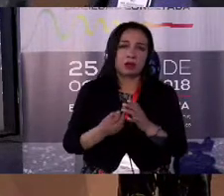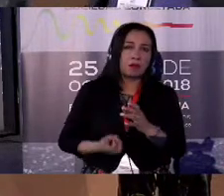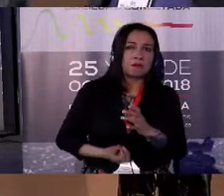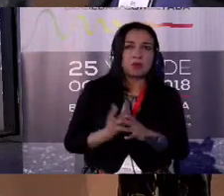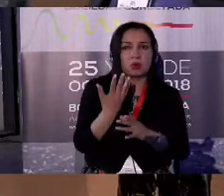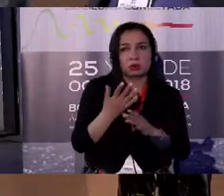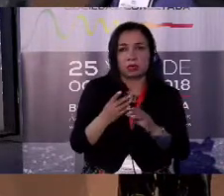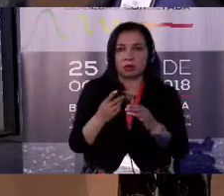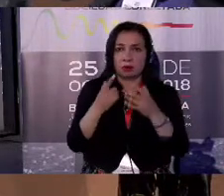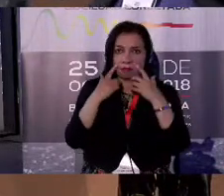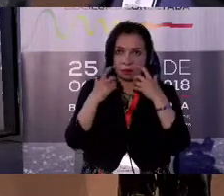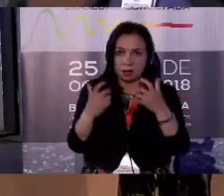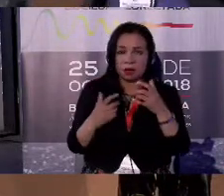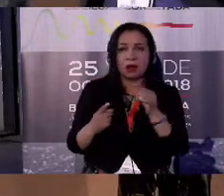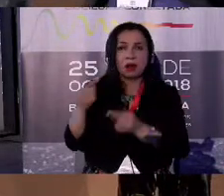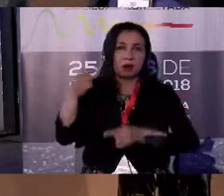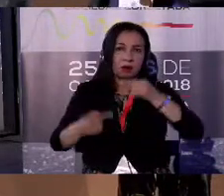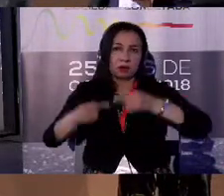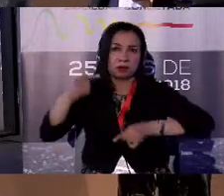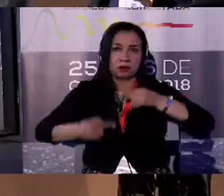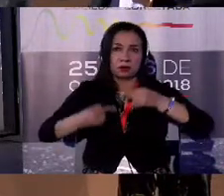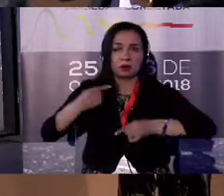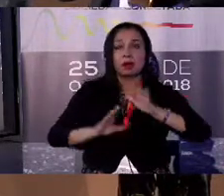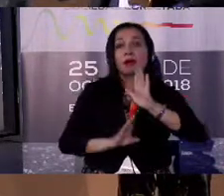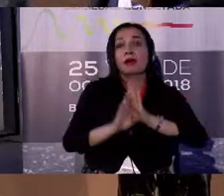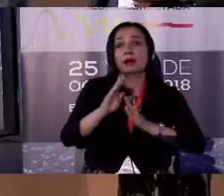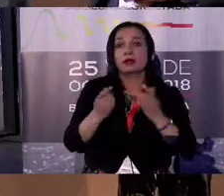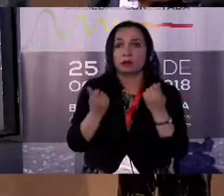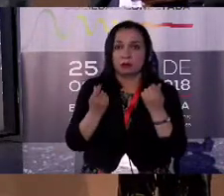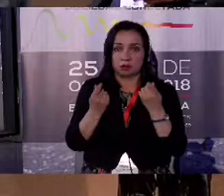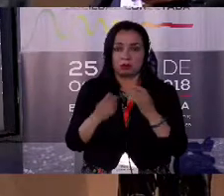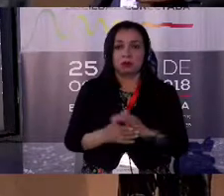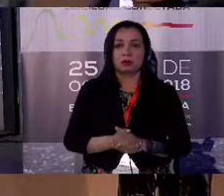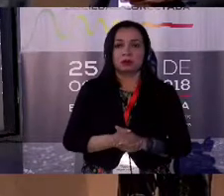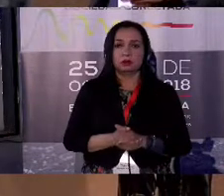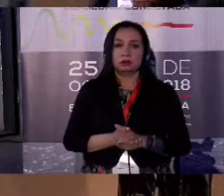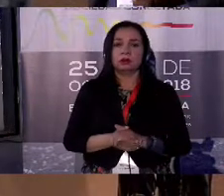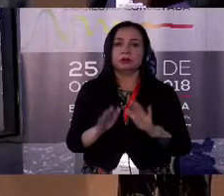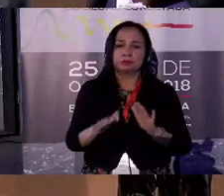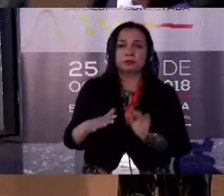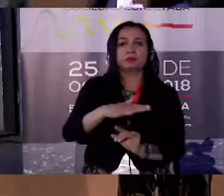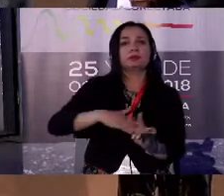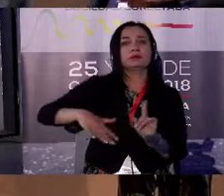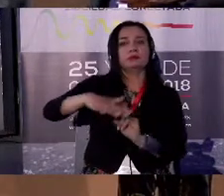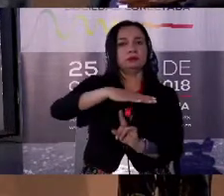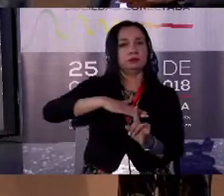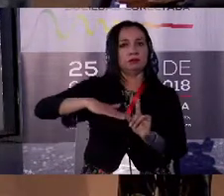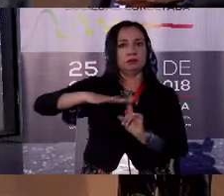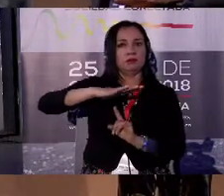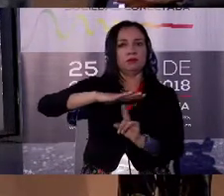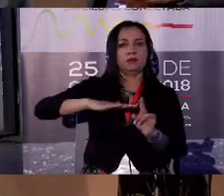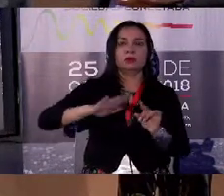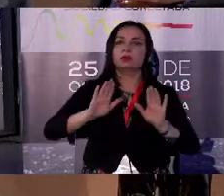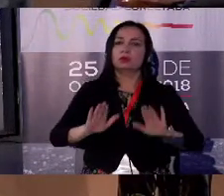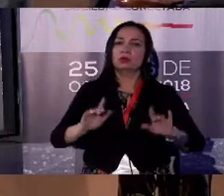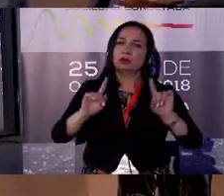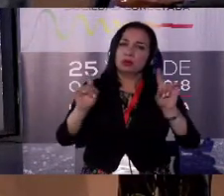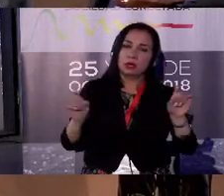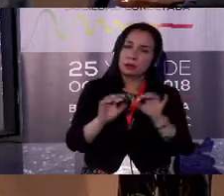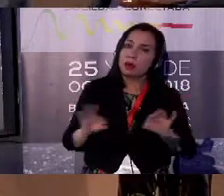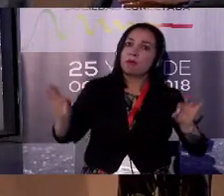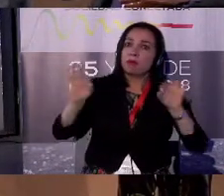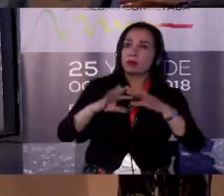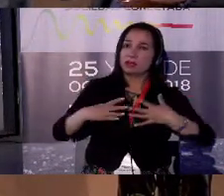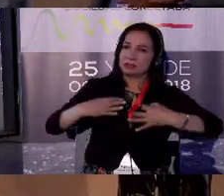materia de competitividad y de crecimiento económico, por cierto, ¿no? Entonces, en ese contexto, reafirmo el tema de la importancia de la